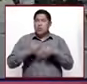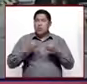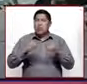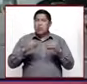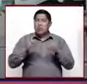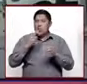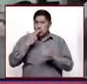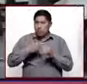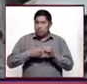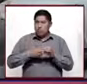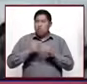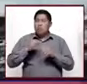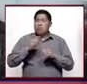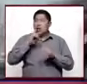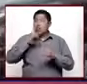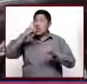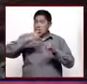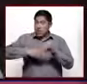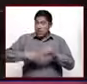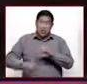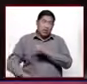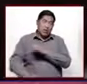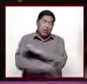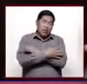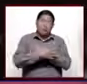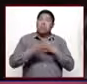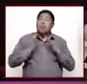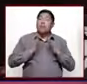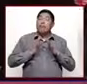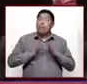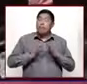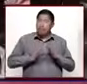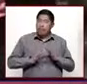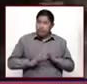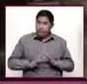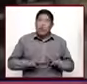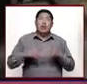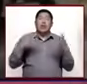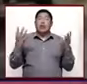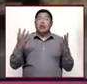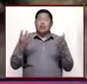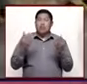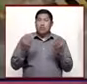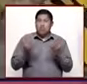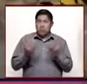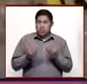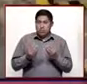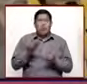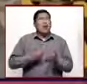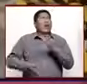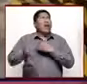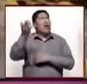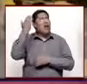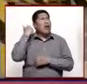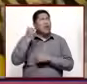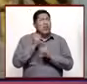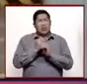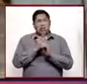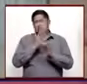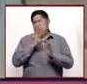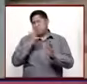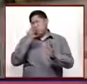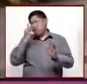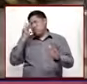combustible, tanto de diésel como de gasolina. Las filas van desapareciendo de a poco, a comparación de algunas semanas atrás, donde prácticamente